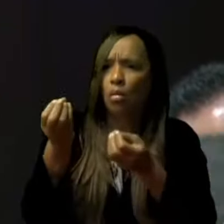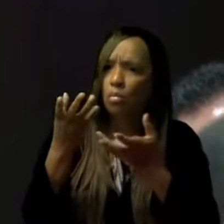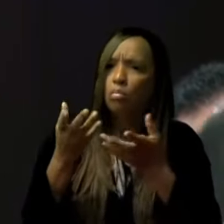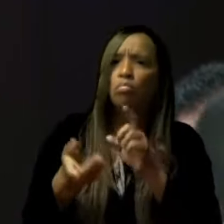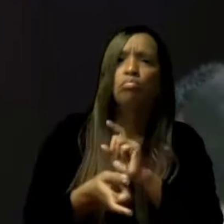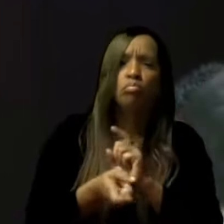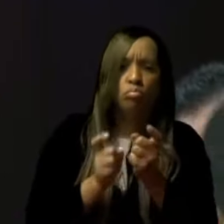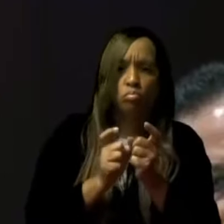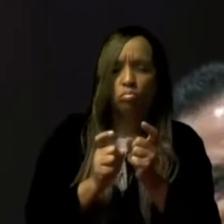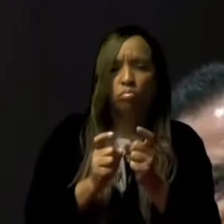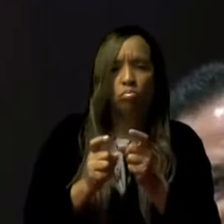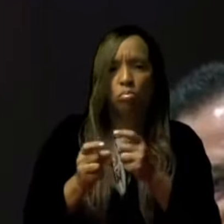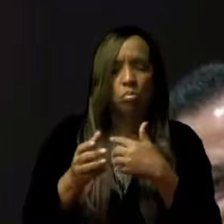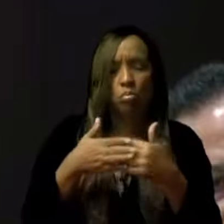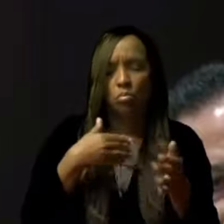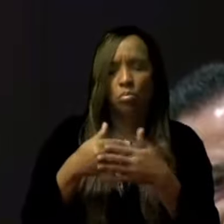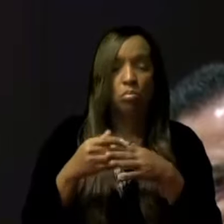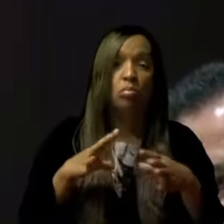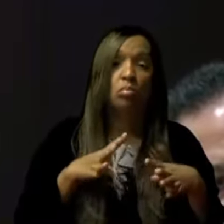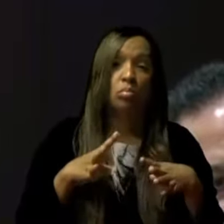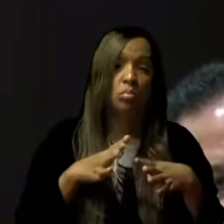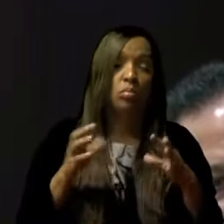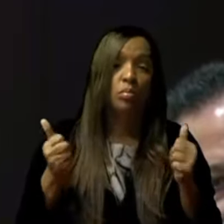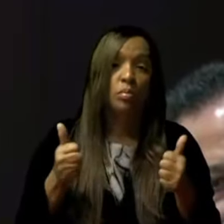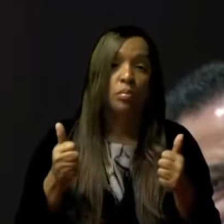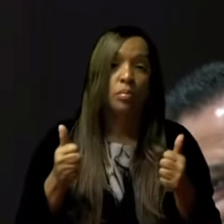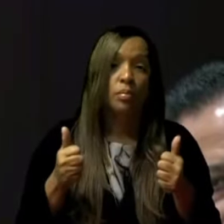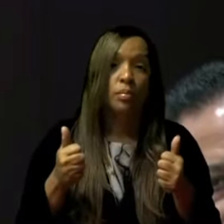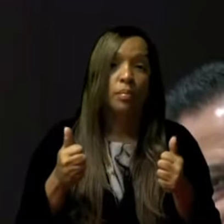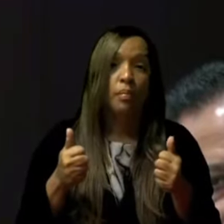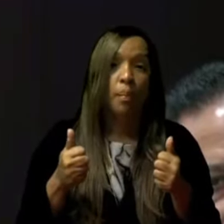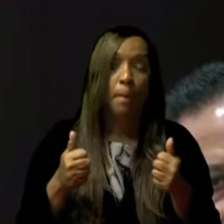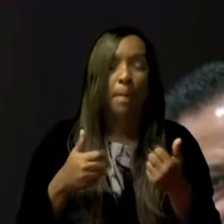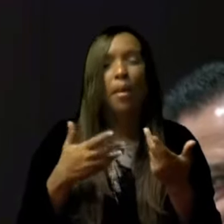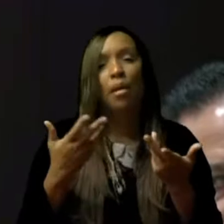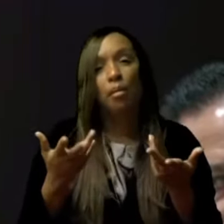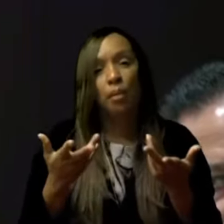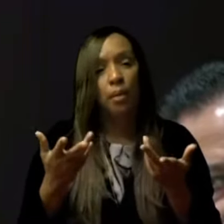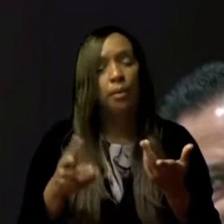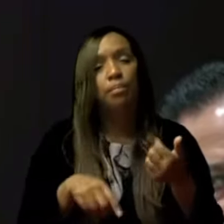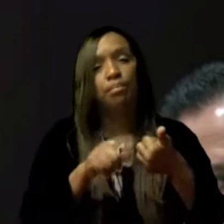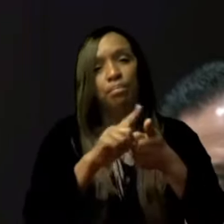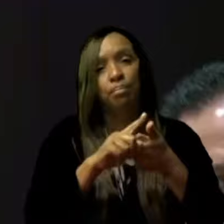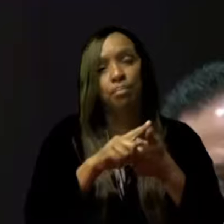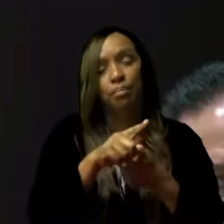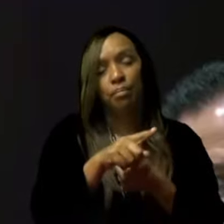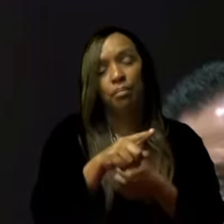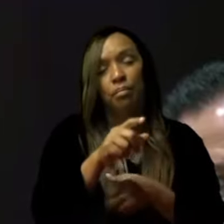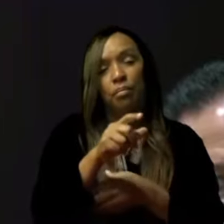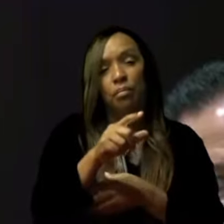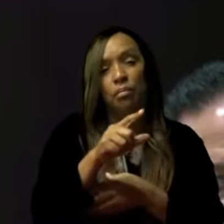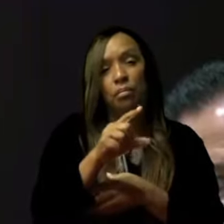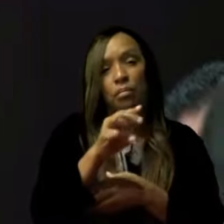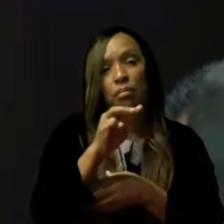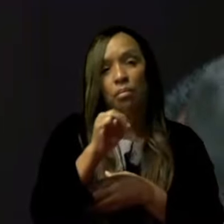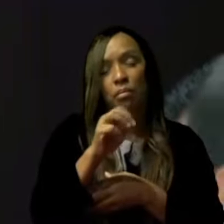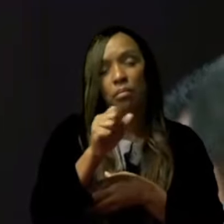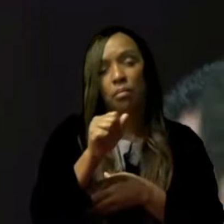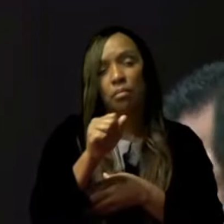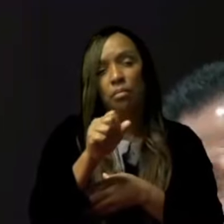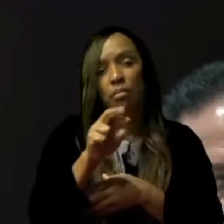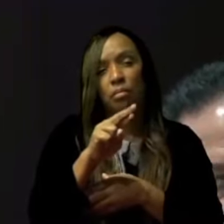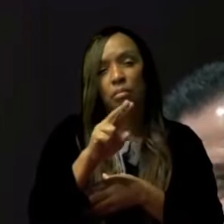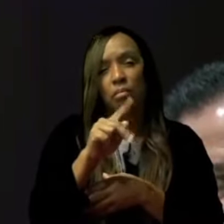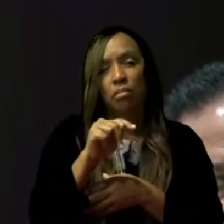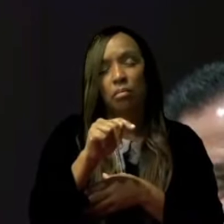Franklin Martínez coincidió conmigo. Aquí Alexis Jiménez coincidió con el proyecto. Hubieron algunas variaciones